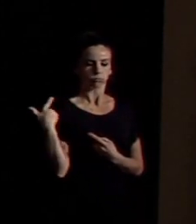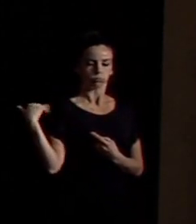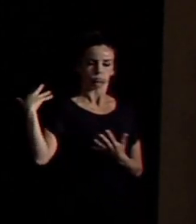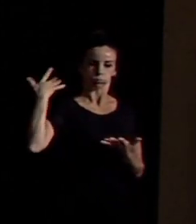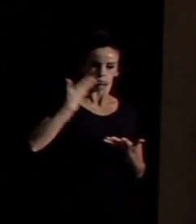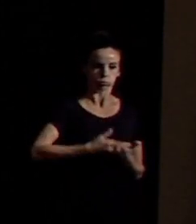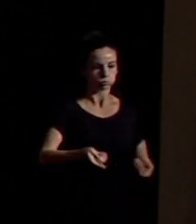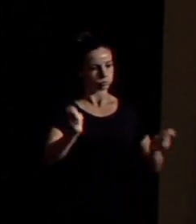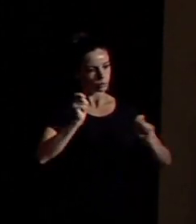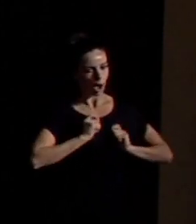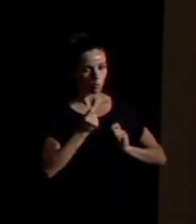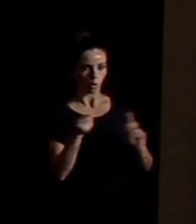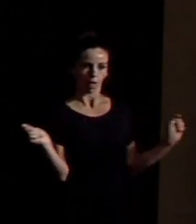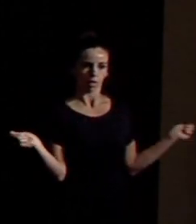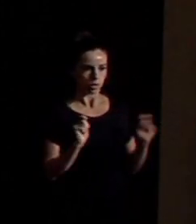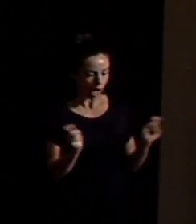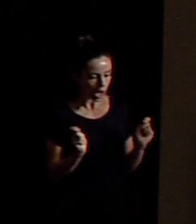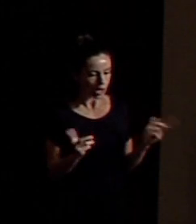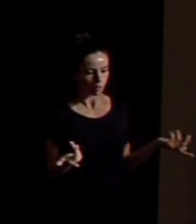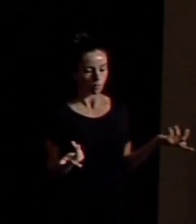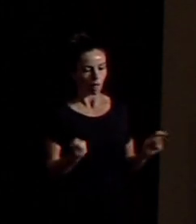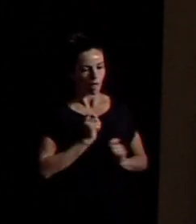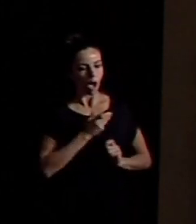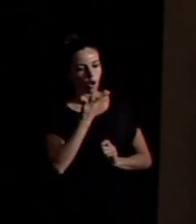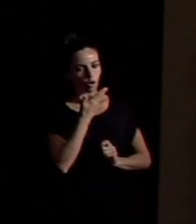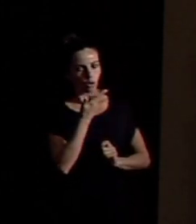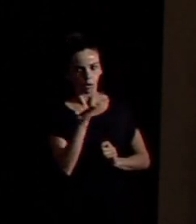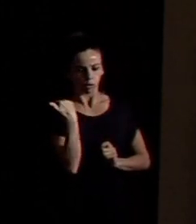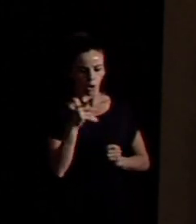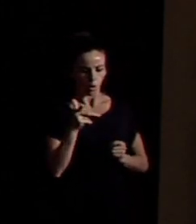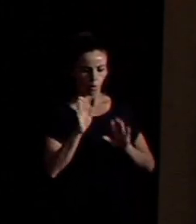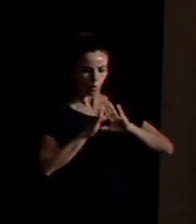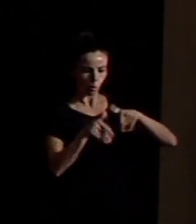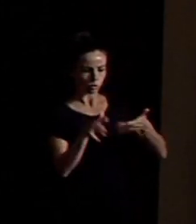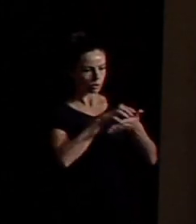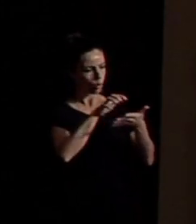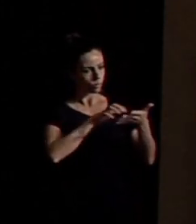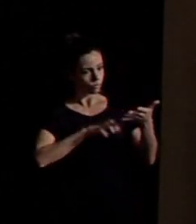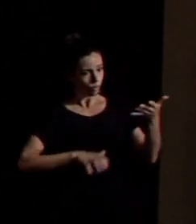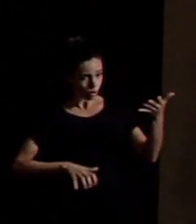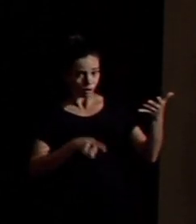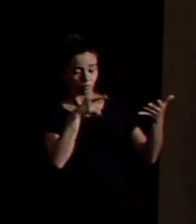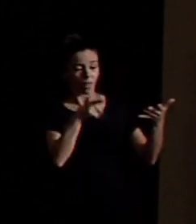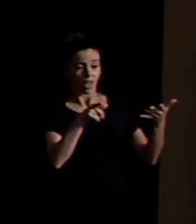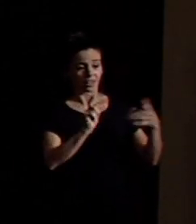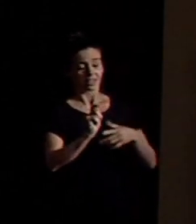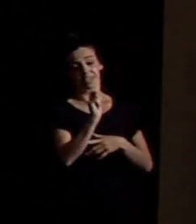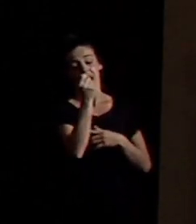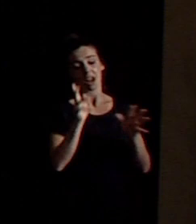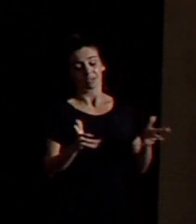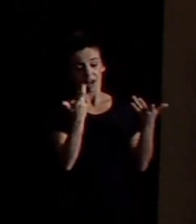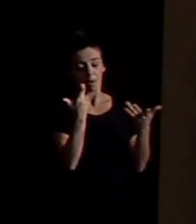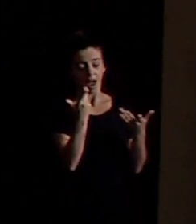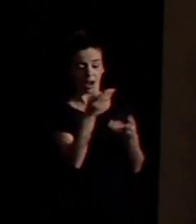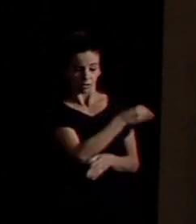decir, nos daba a conocer en el último informe suyo de Save the Children que 7 de cada 10 adolescentes